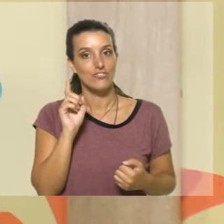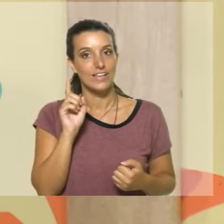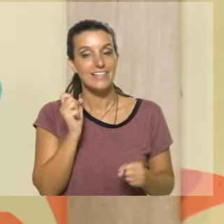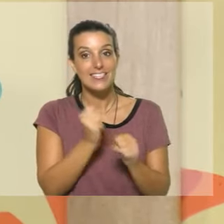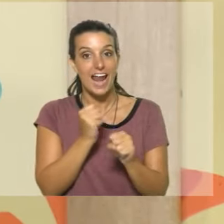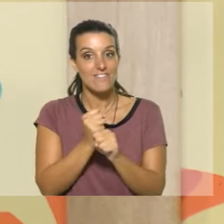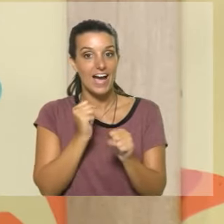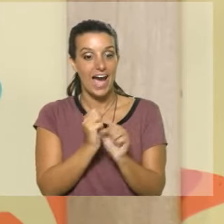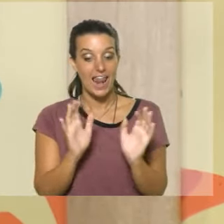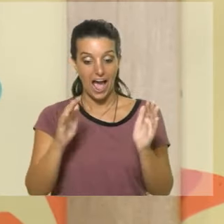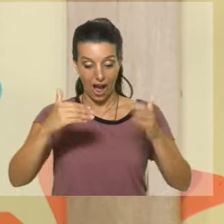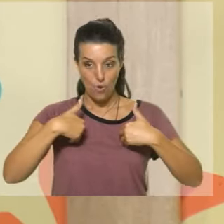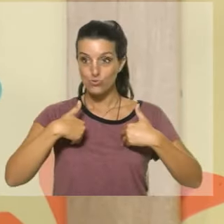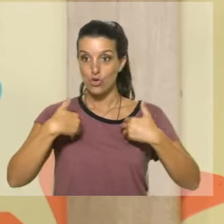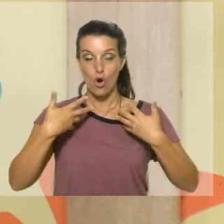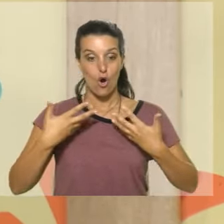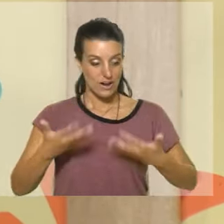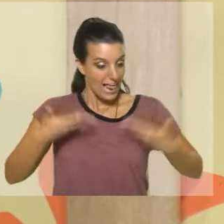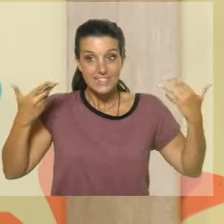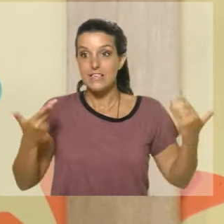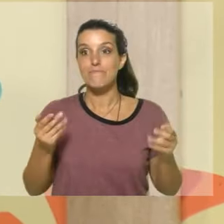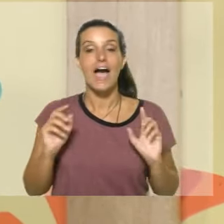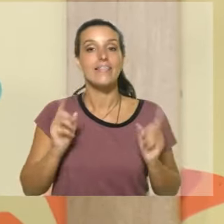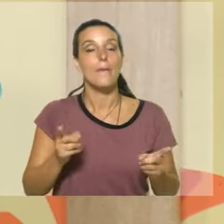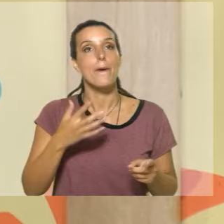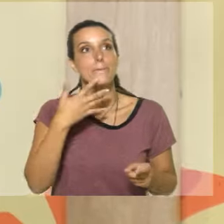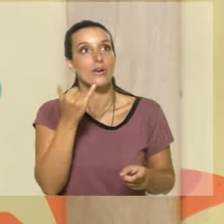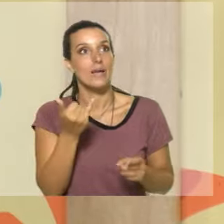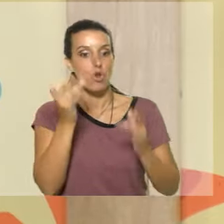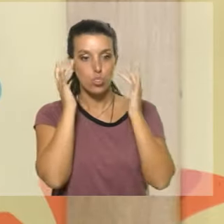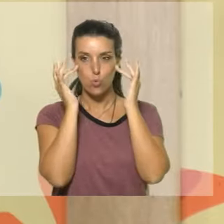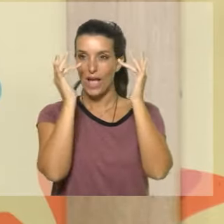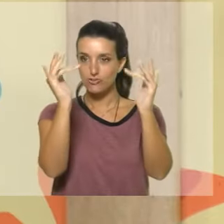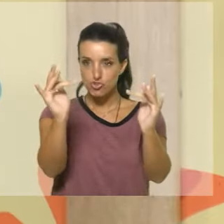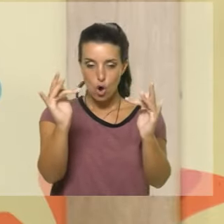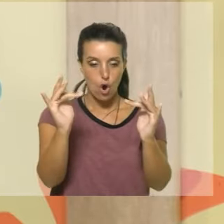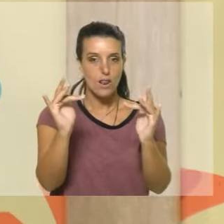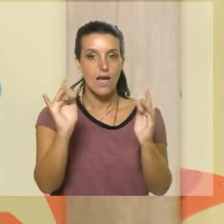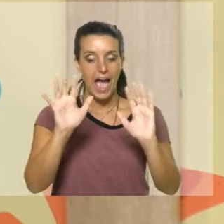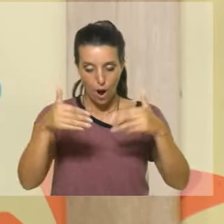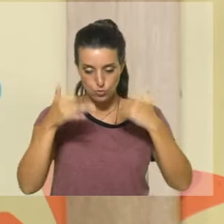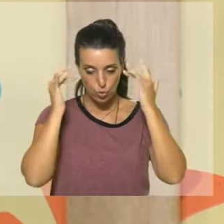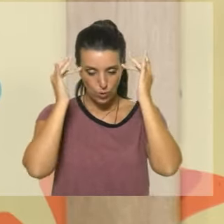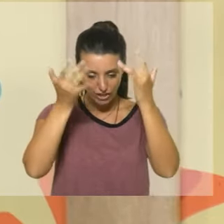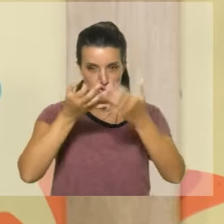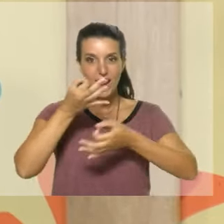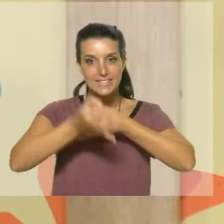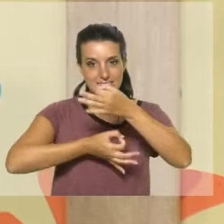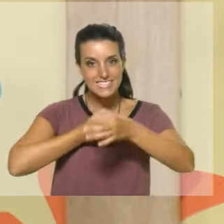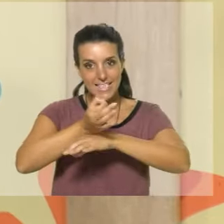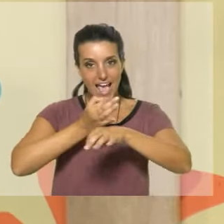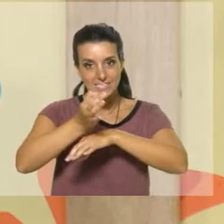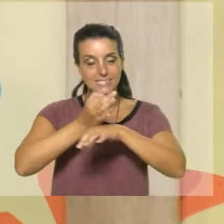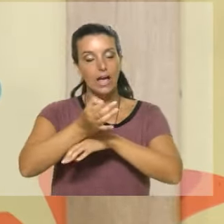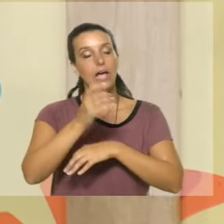trabajar la autoestima el el trabajar en lo que es la educación eh la enseñanza el tener